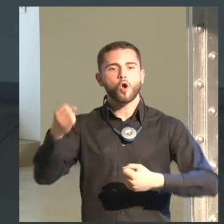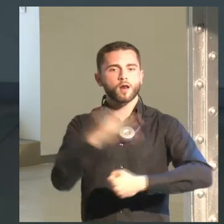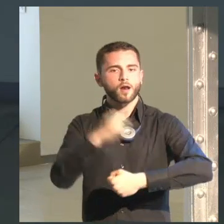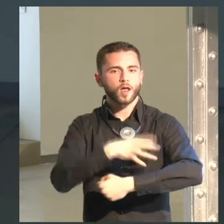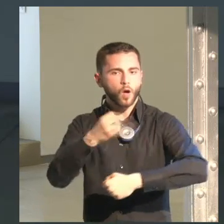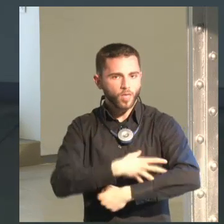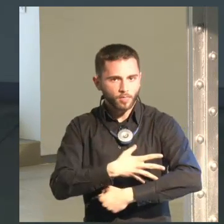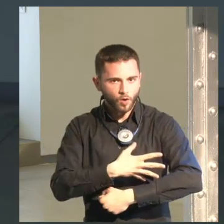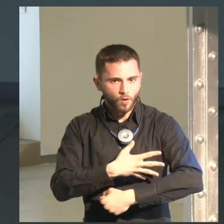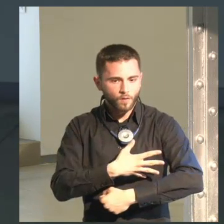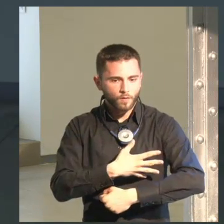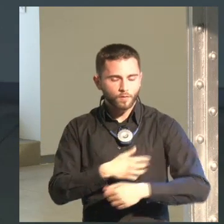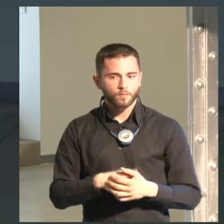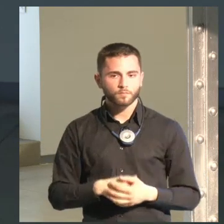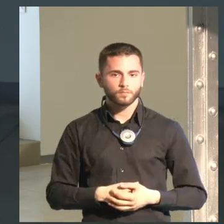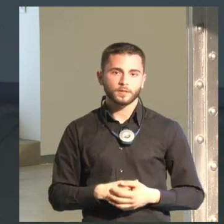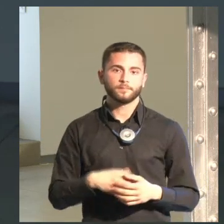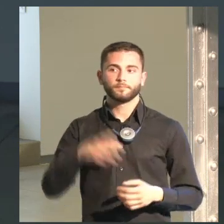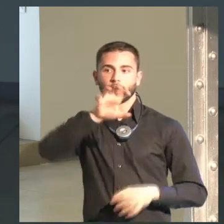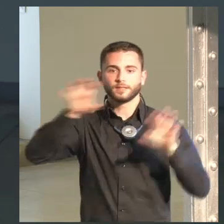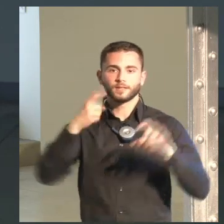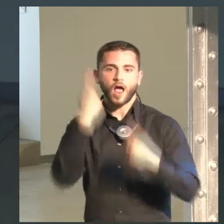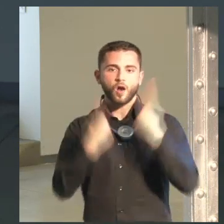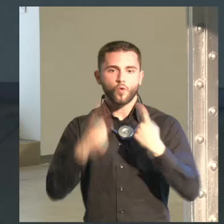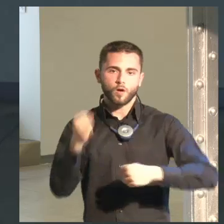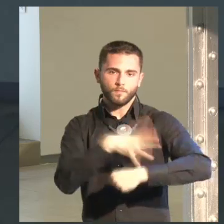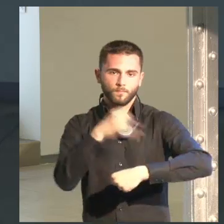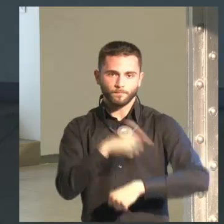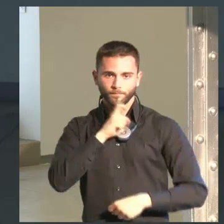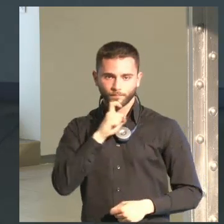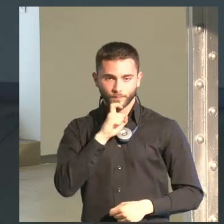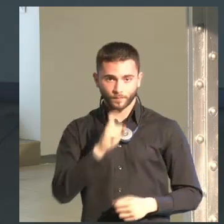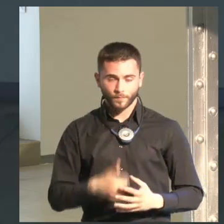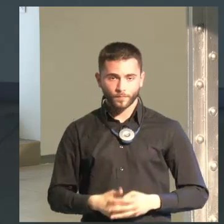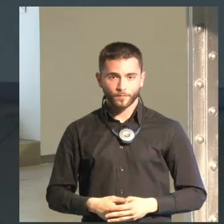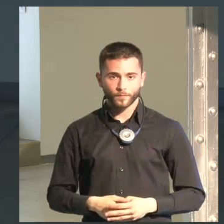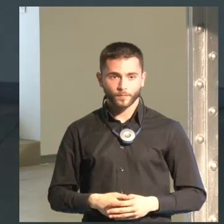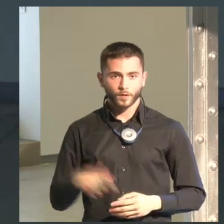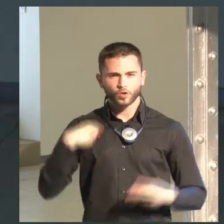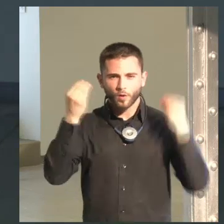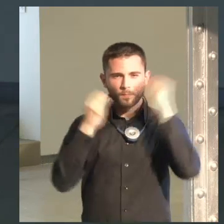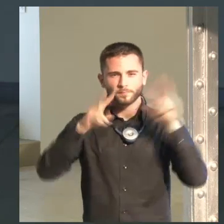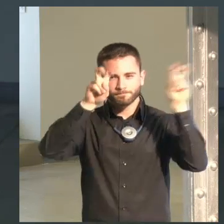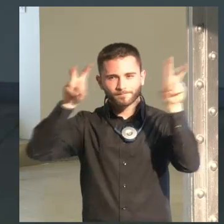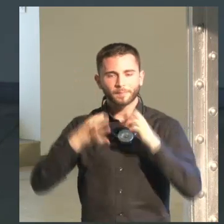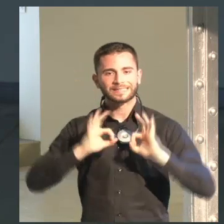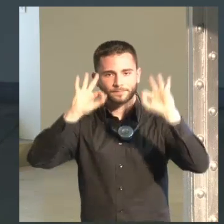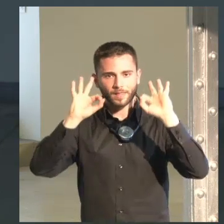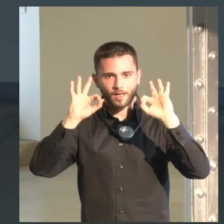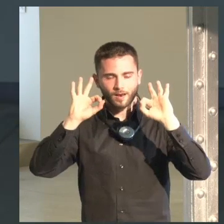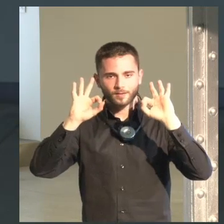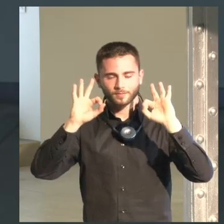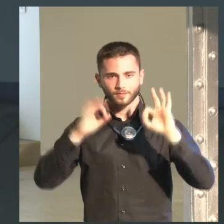las arcas más bien comprometidas. La competencia, las normas de competencia. Yo creo que todos estos son asuntos concretos